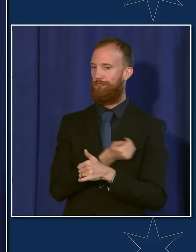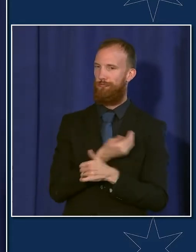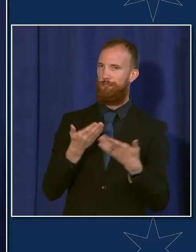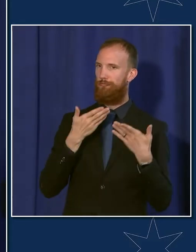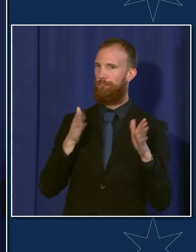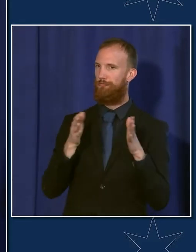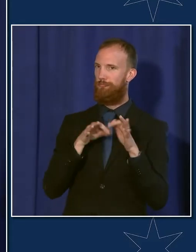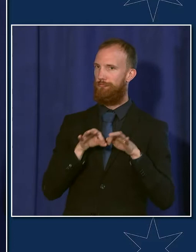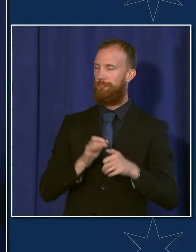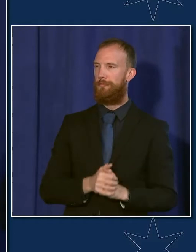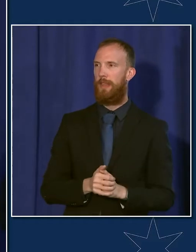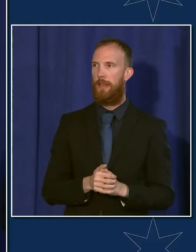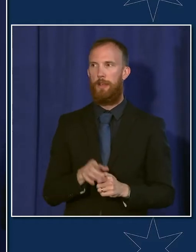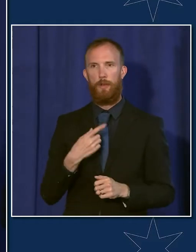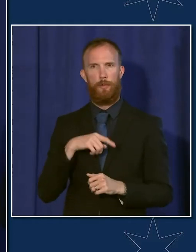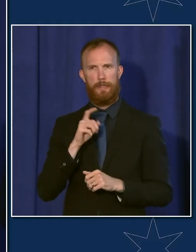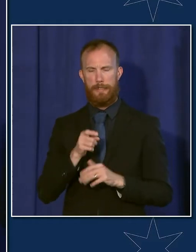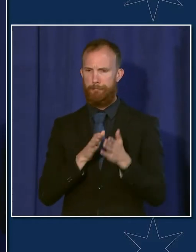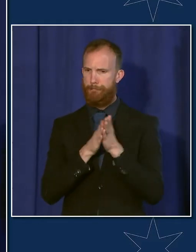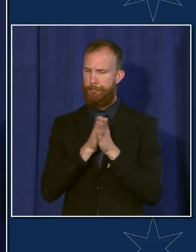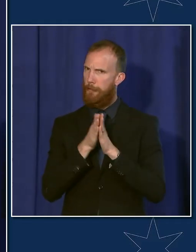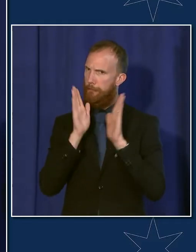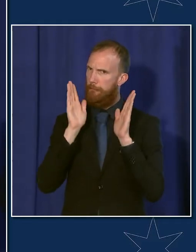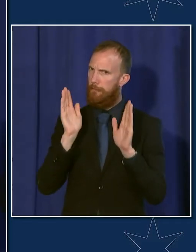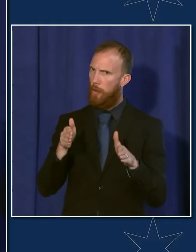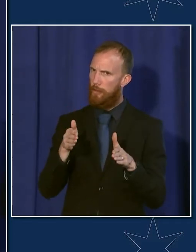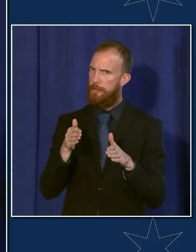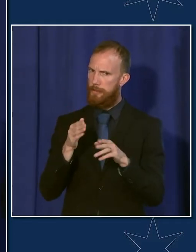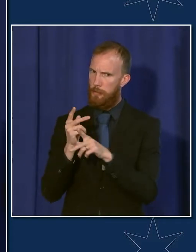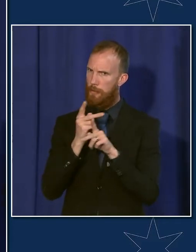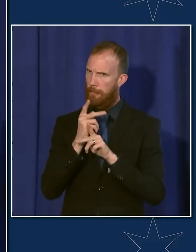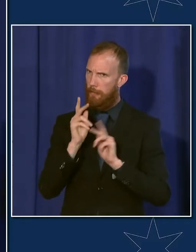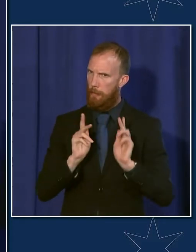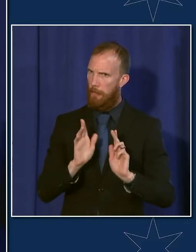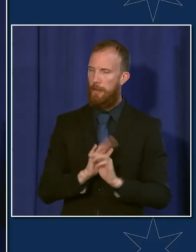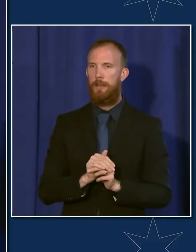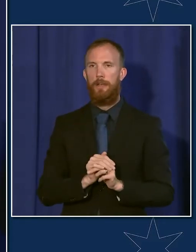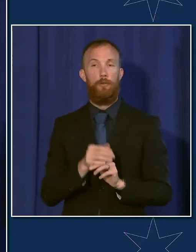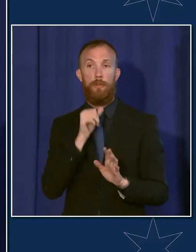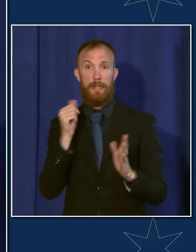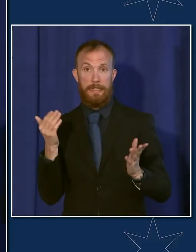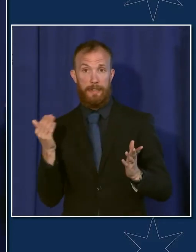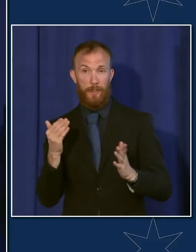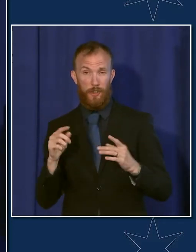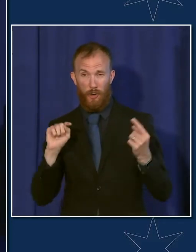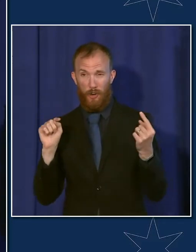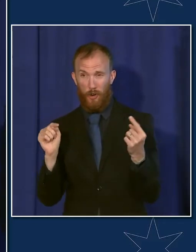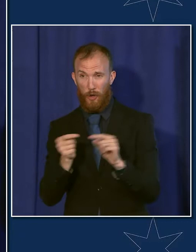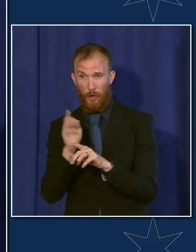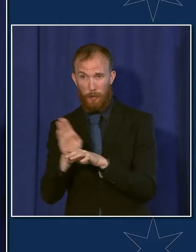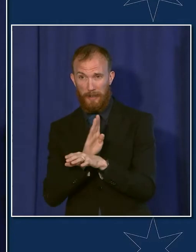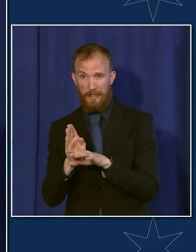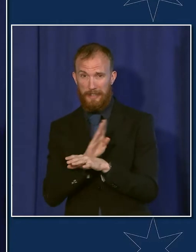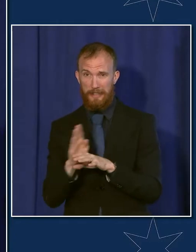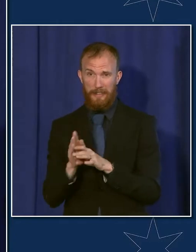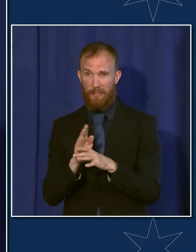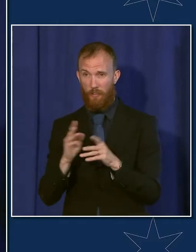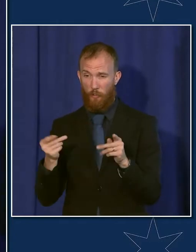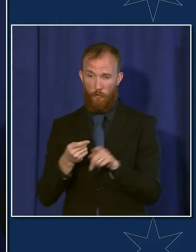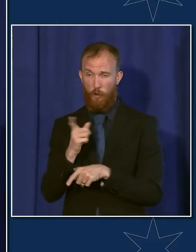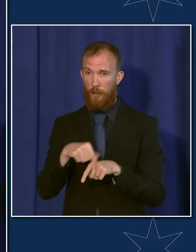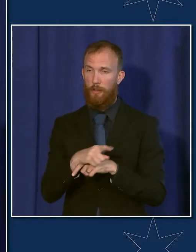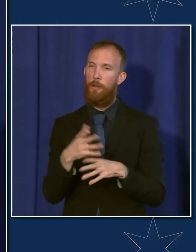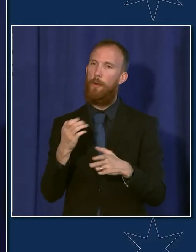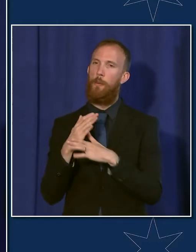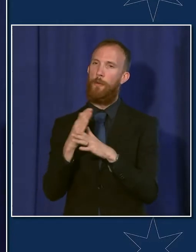to the public health guidance. We are not here to hurt businesses. We are here to protect all Chicagoans. Thank